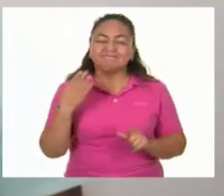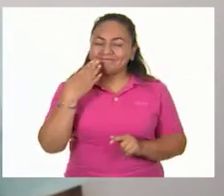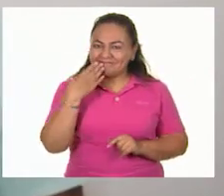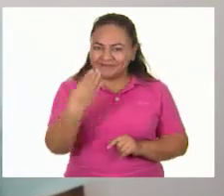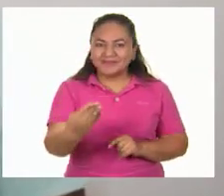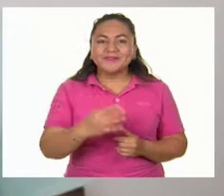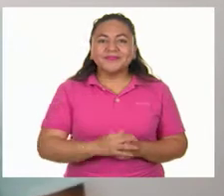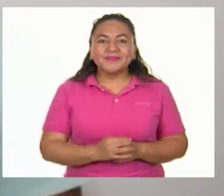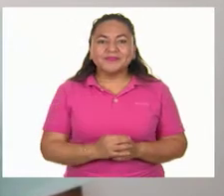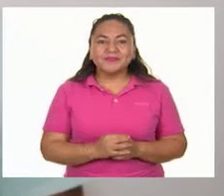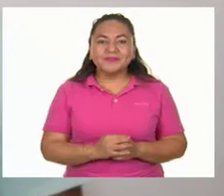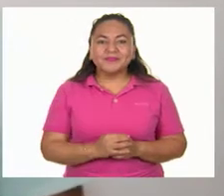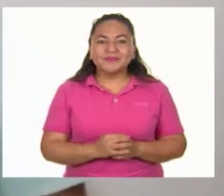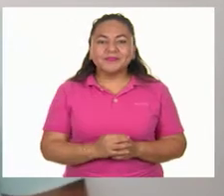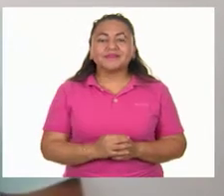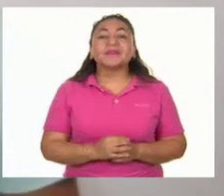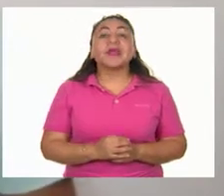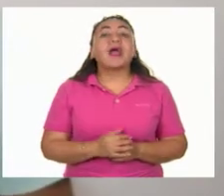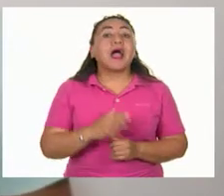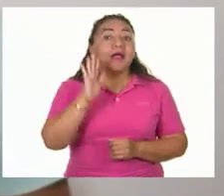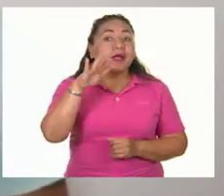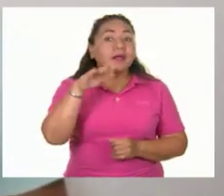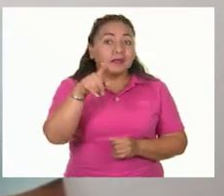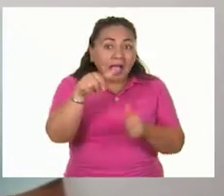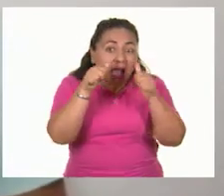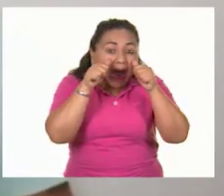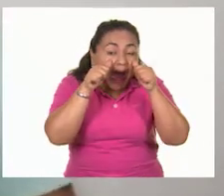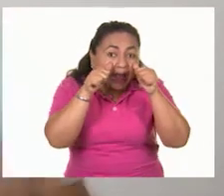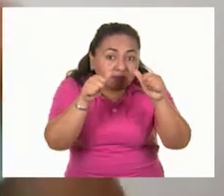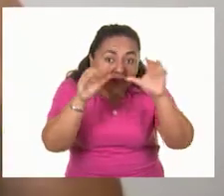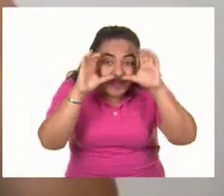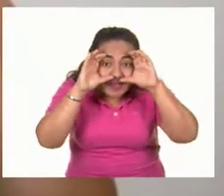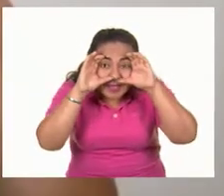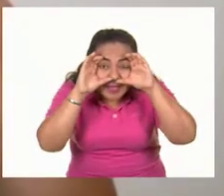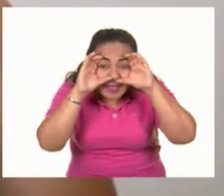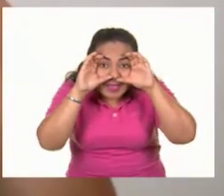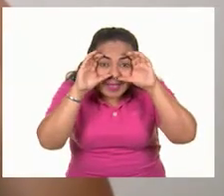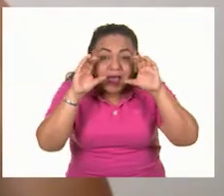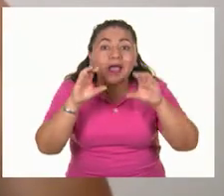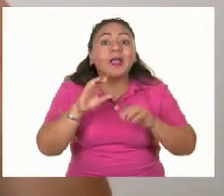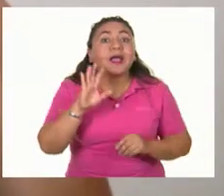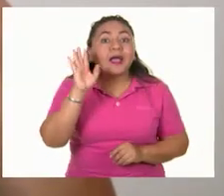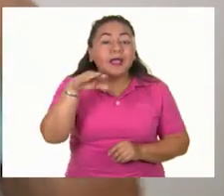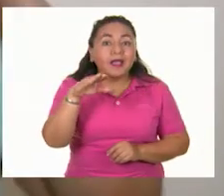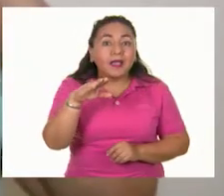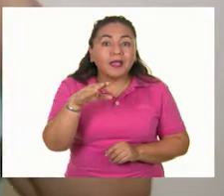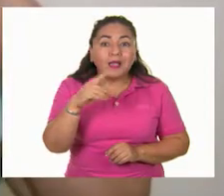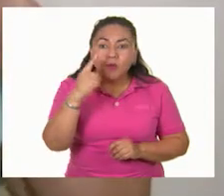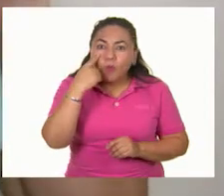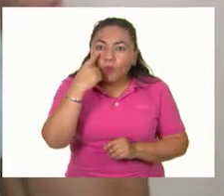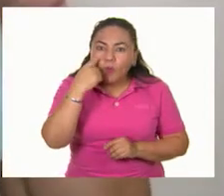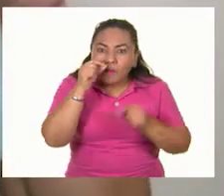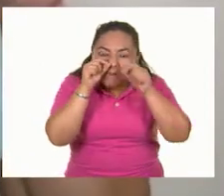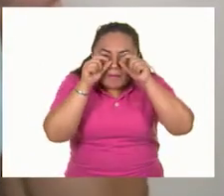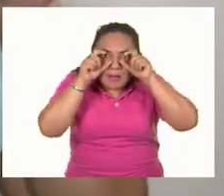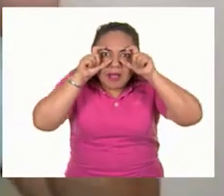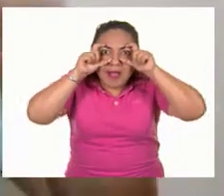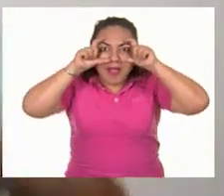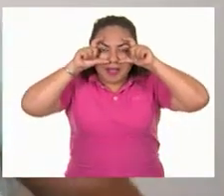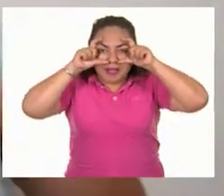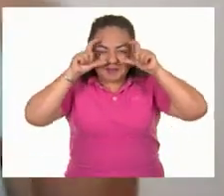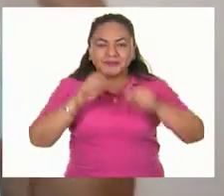bien. Ahora sí, oídos atentos y ojos bien